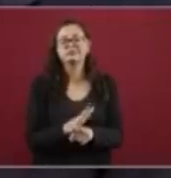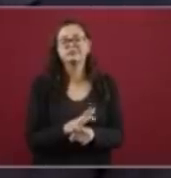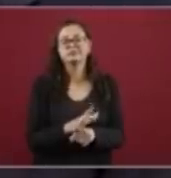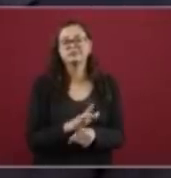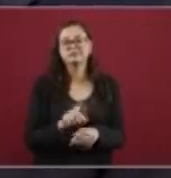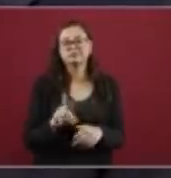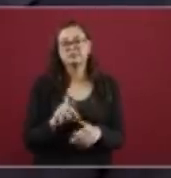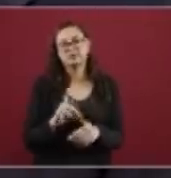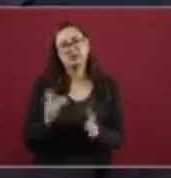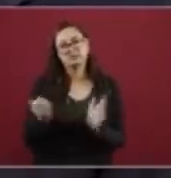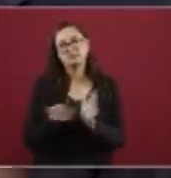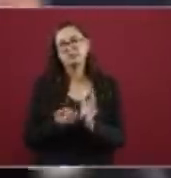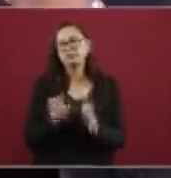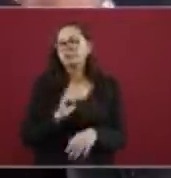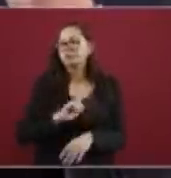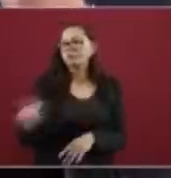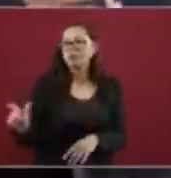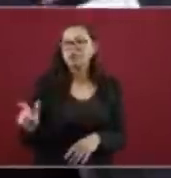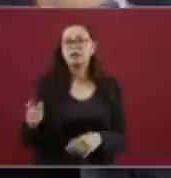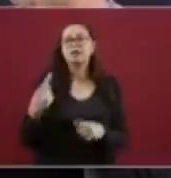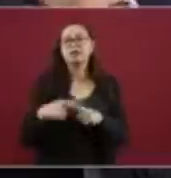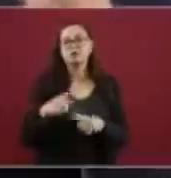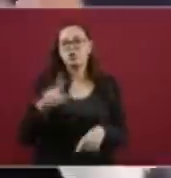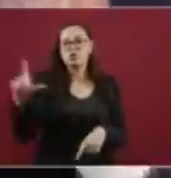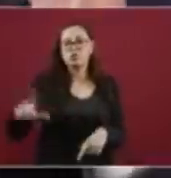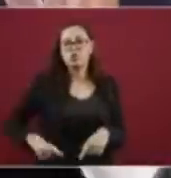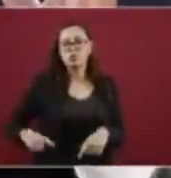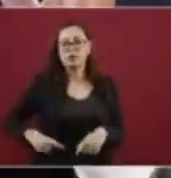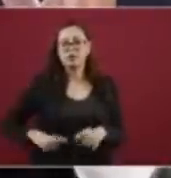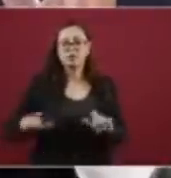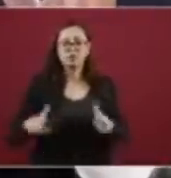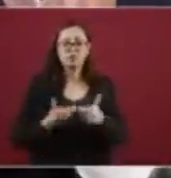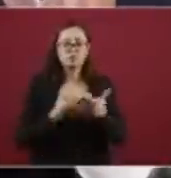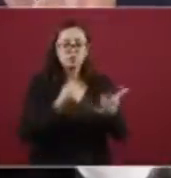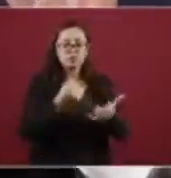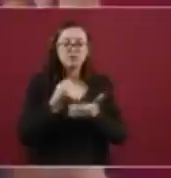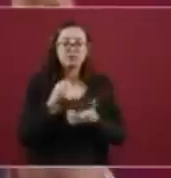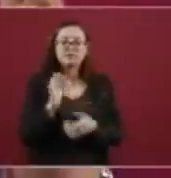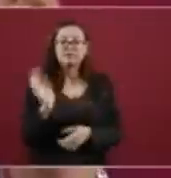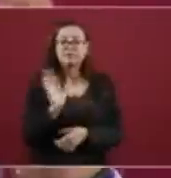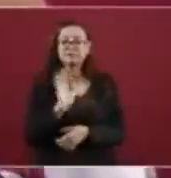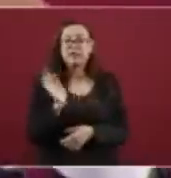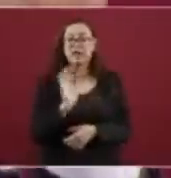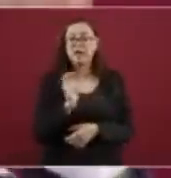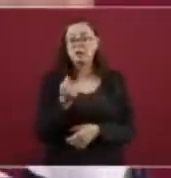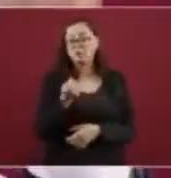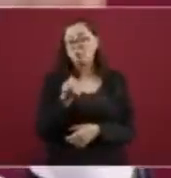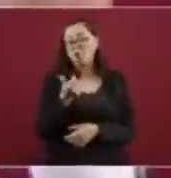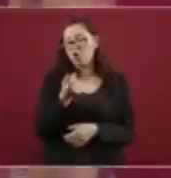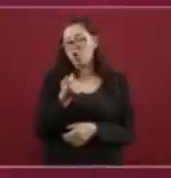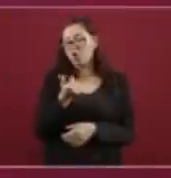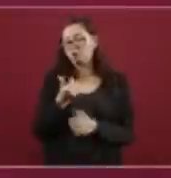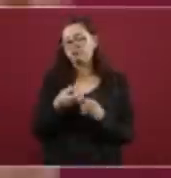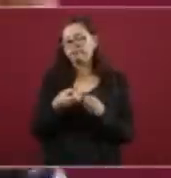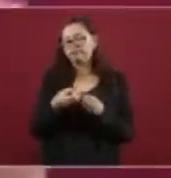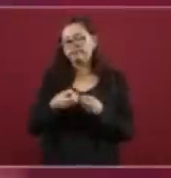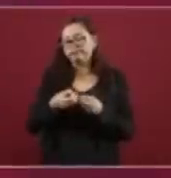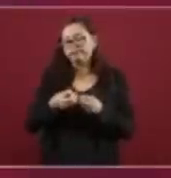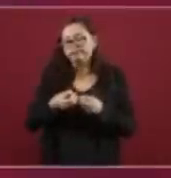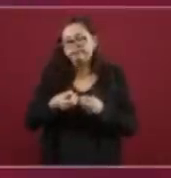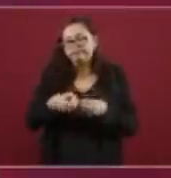fondo y por una posible pérdida que calculamos puede ser cuando